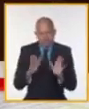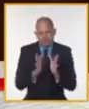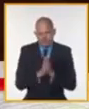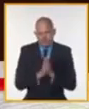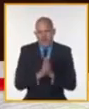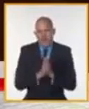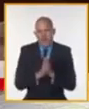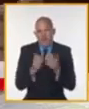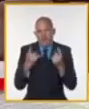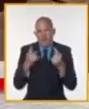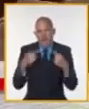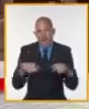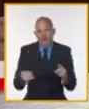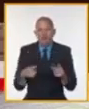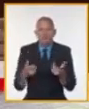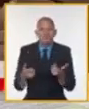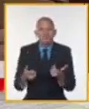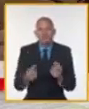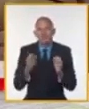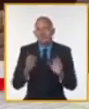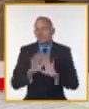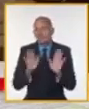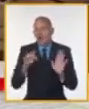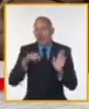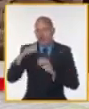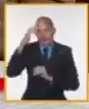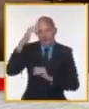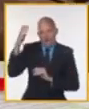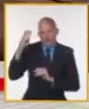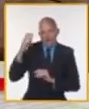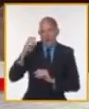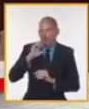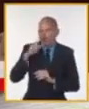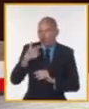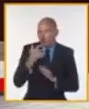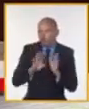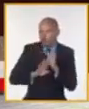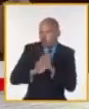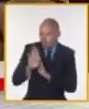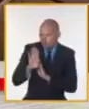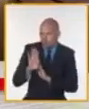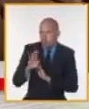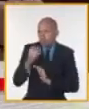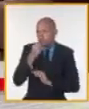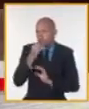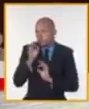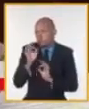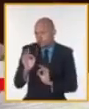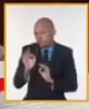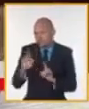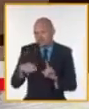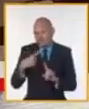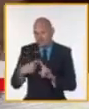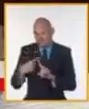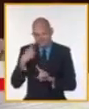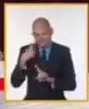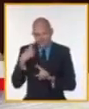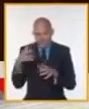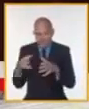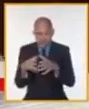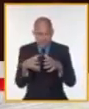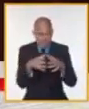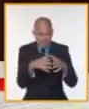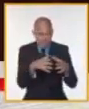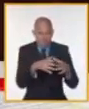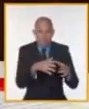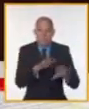prosperar un proyecto X de gobierno, desde el actuar sin interferir y sobre todo dándole misiones a cada uno de los actores dirigidos